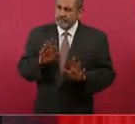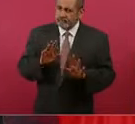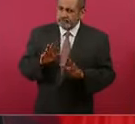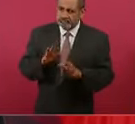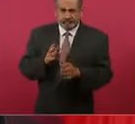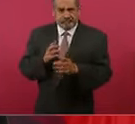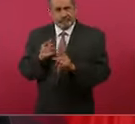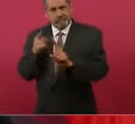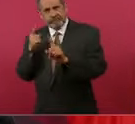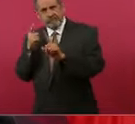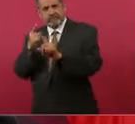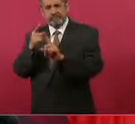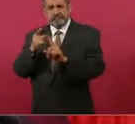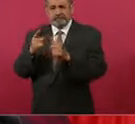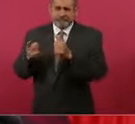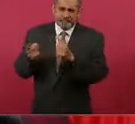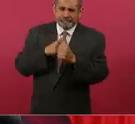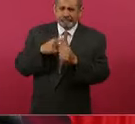son los principios.